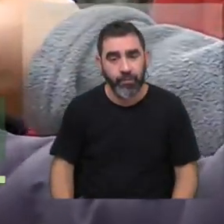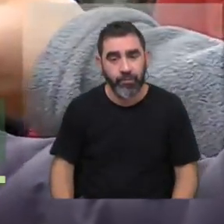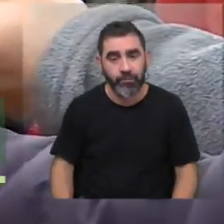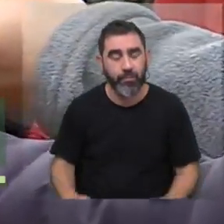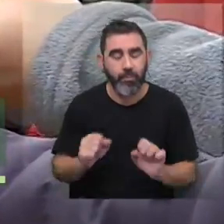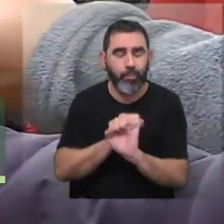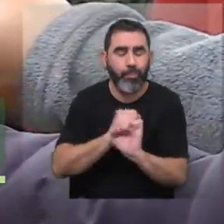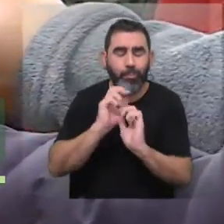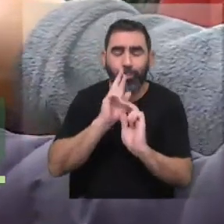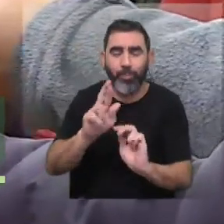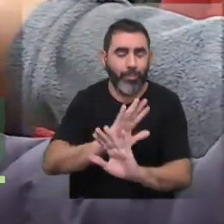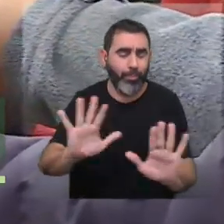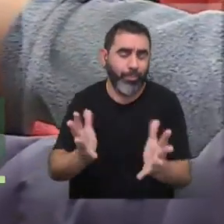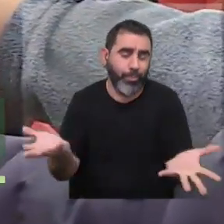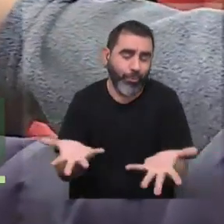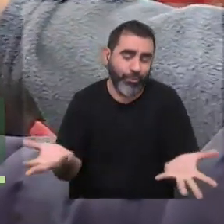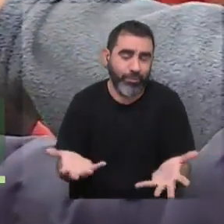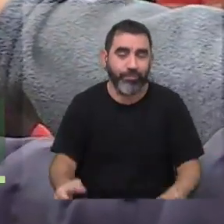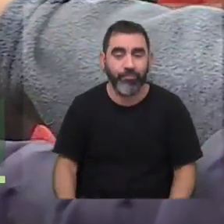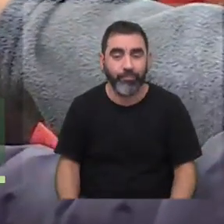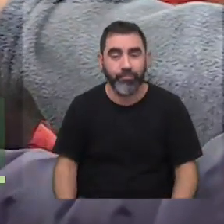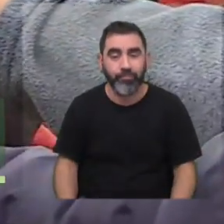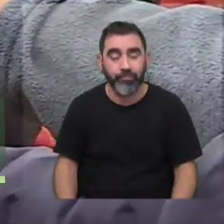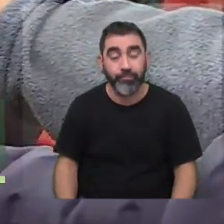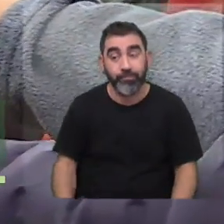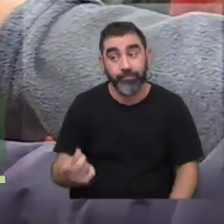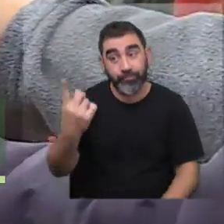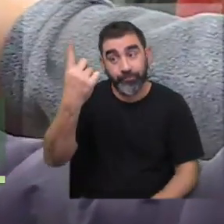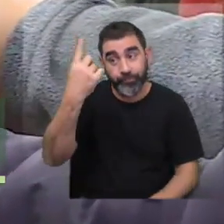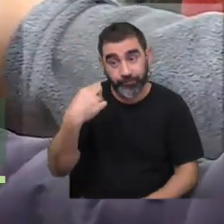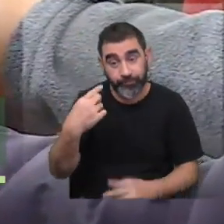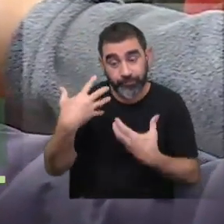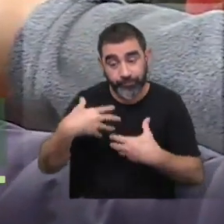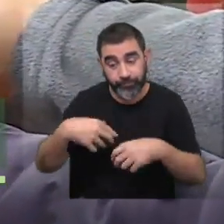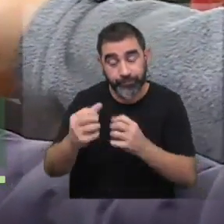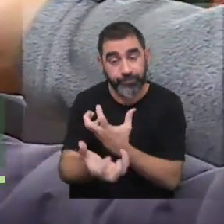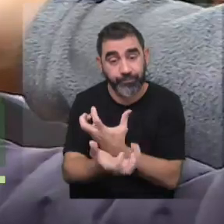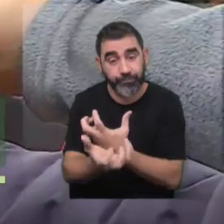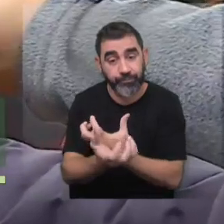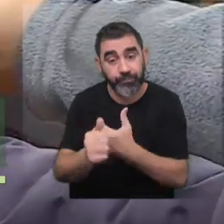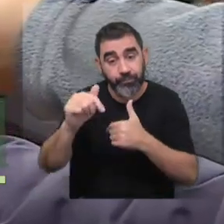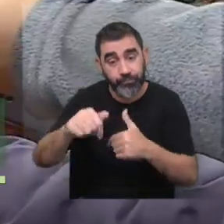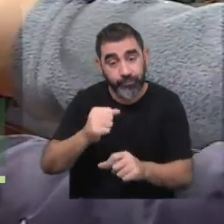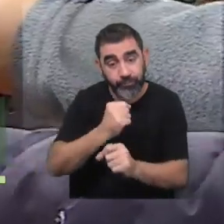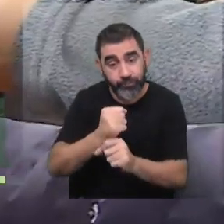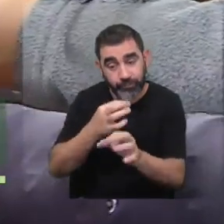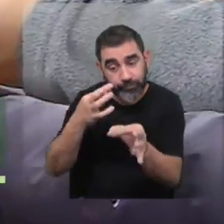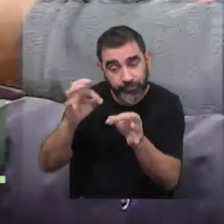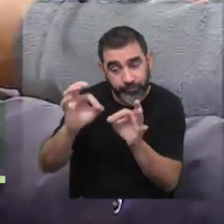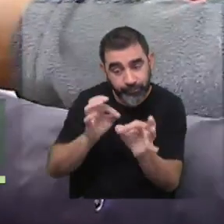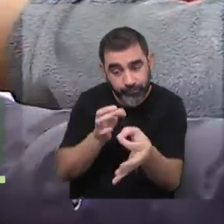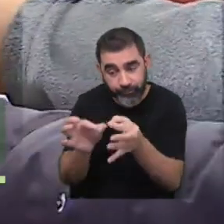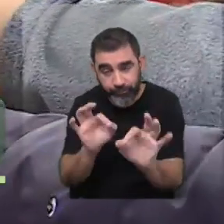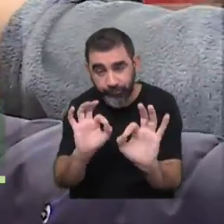imposible contestar esa pregunta en este momento O sea ayer aparecieron digo hoy se está en un trabajo muy muy delicado